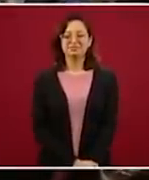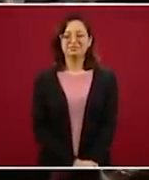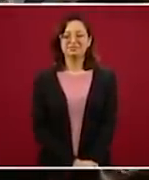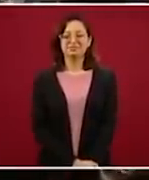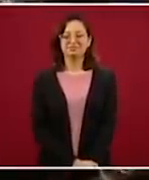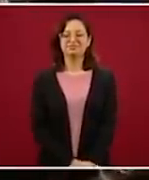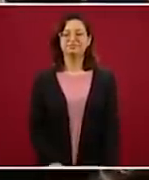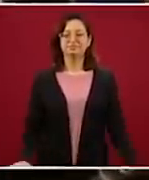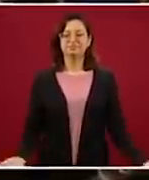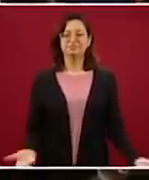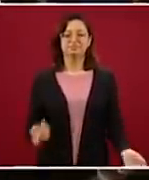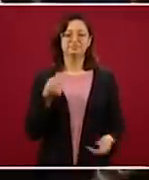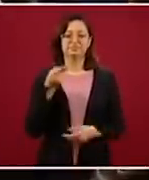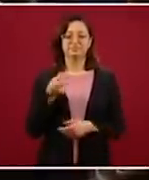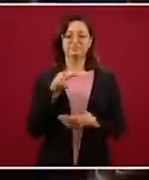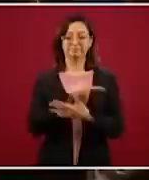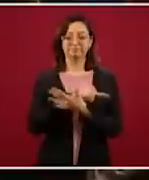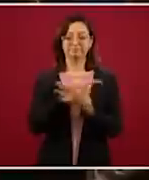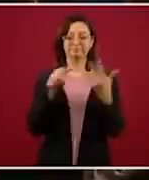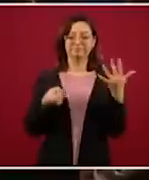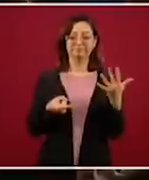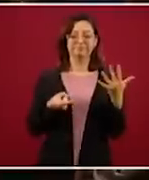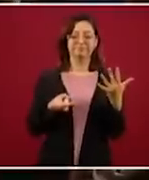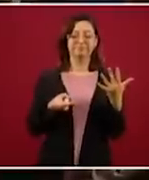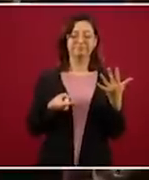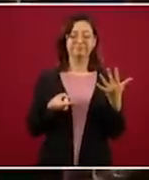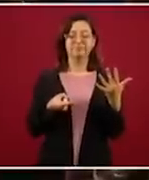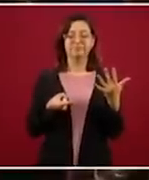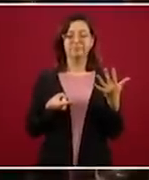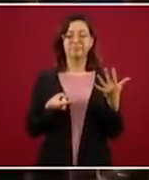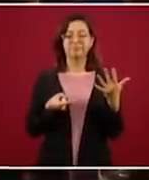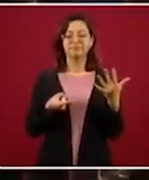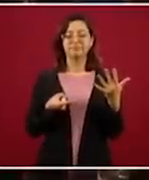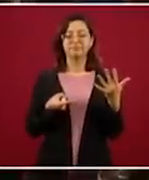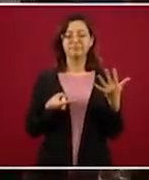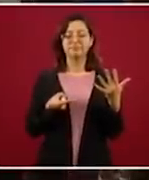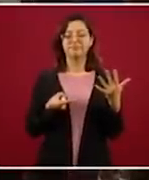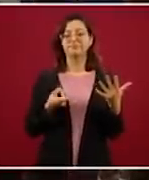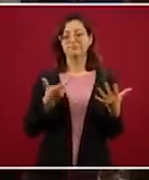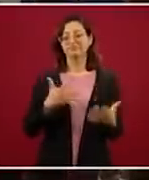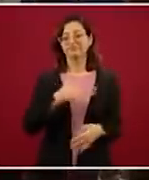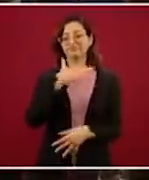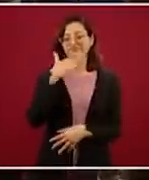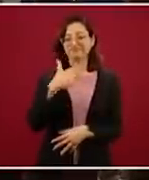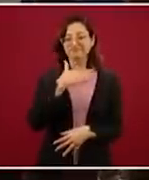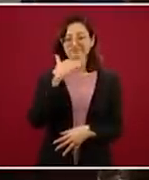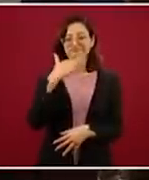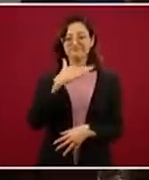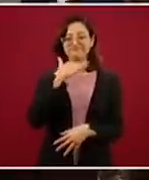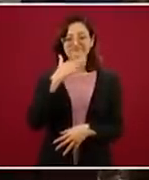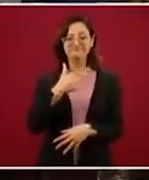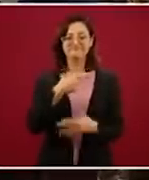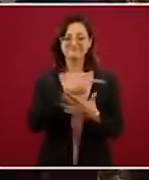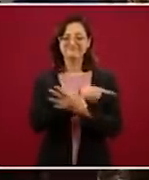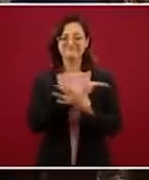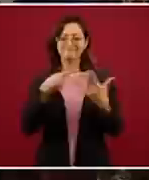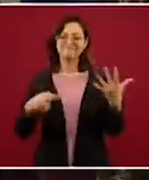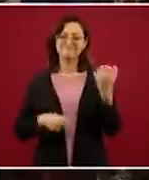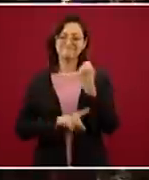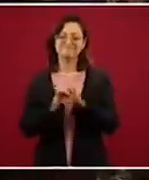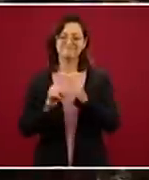Sí, esto es lo que nos produjo la crisis. Exactamente. Aquí